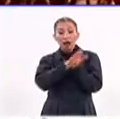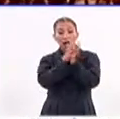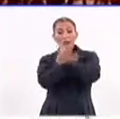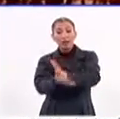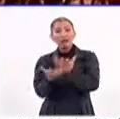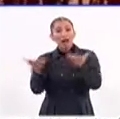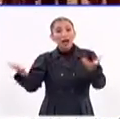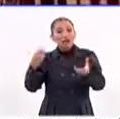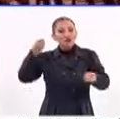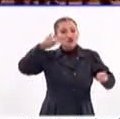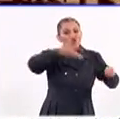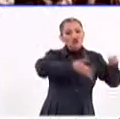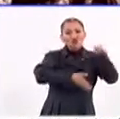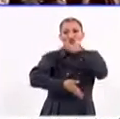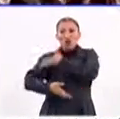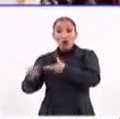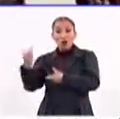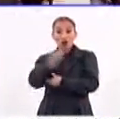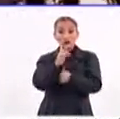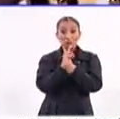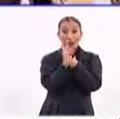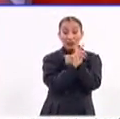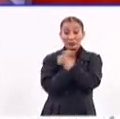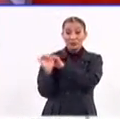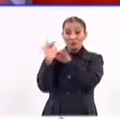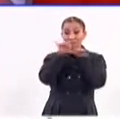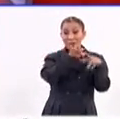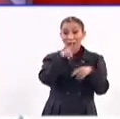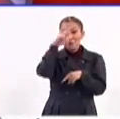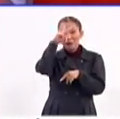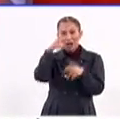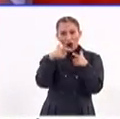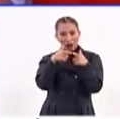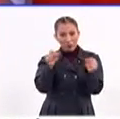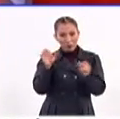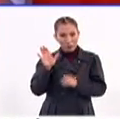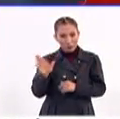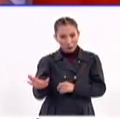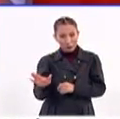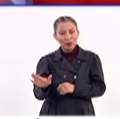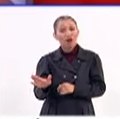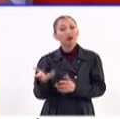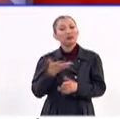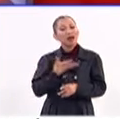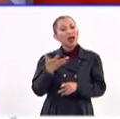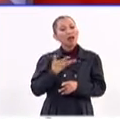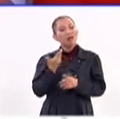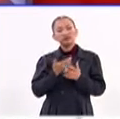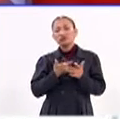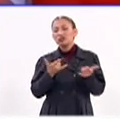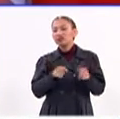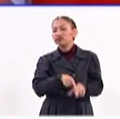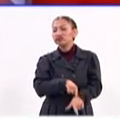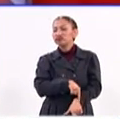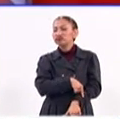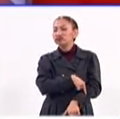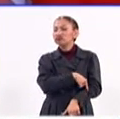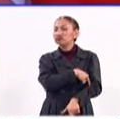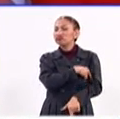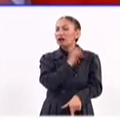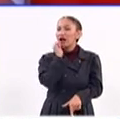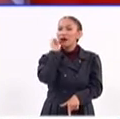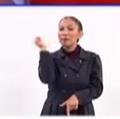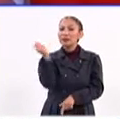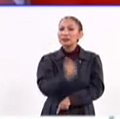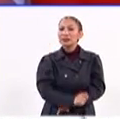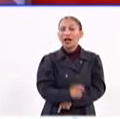se produjo un flujo migratorio entre ambos países. México y Japón tenemos una larga historia de la